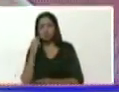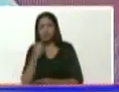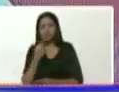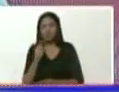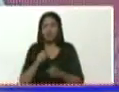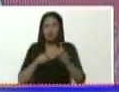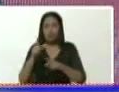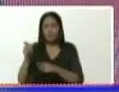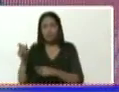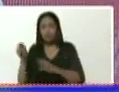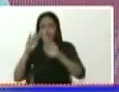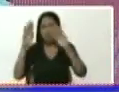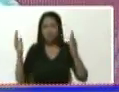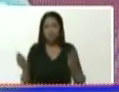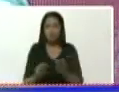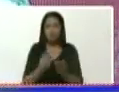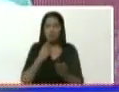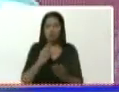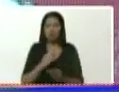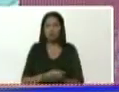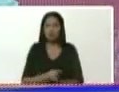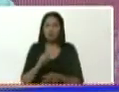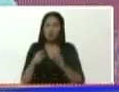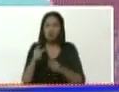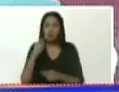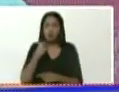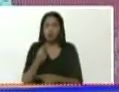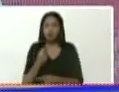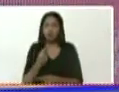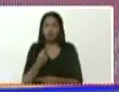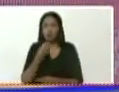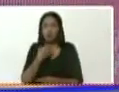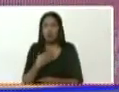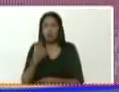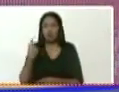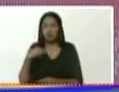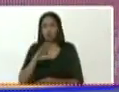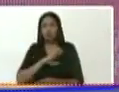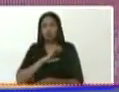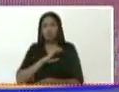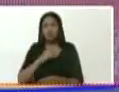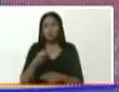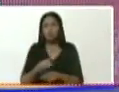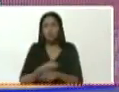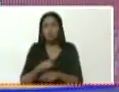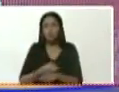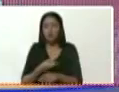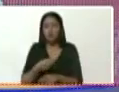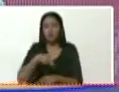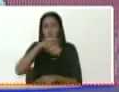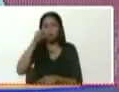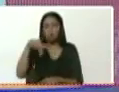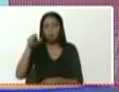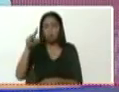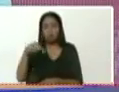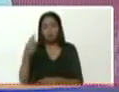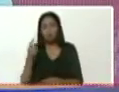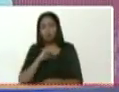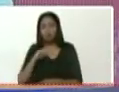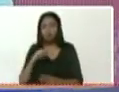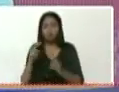en el mundo. Una de las conversaciones buenas que tuve con el gobierno de Noruega, con el cual nos conocemos muy